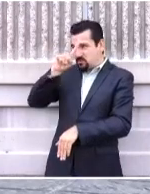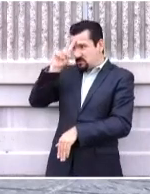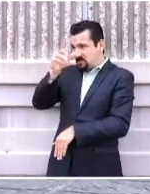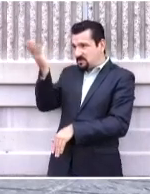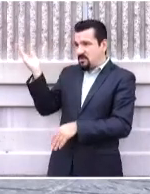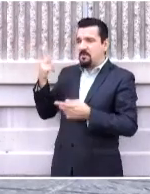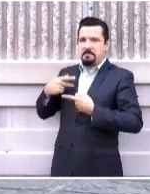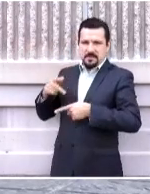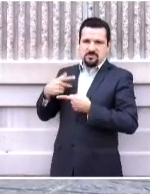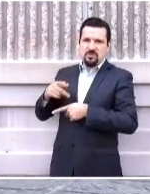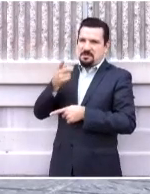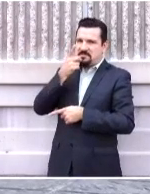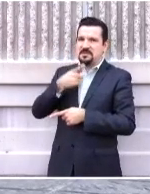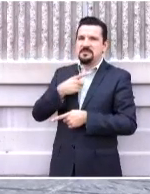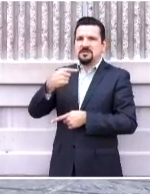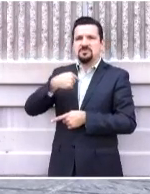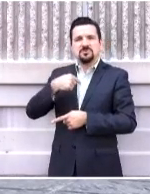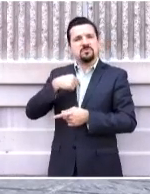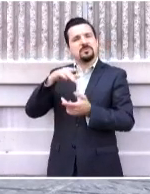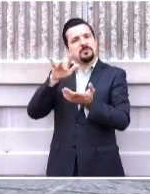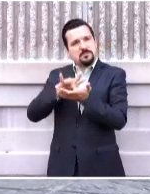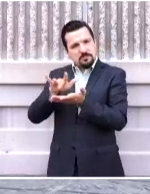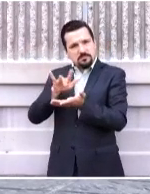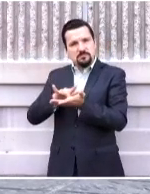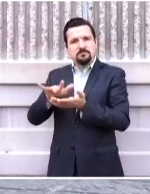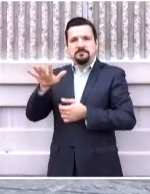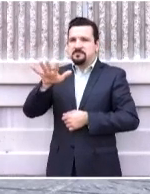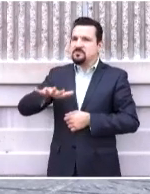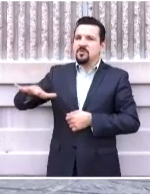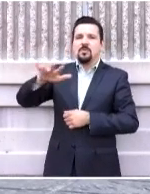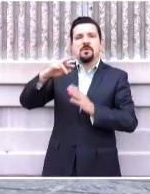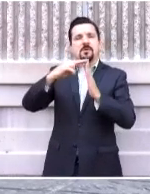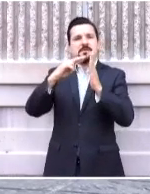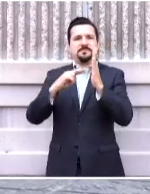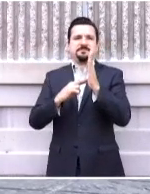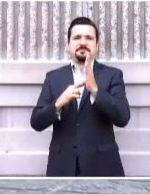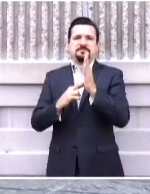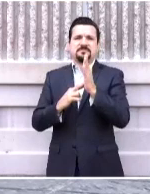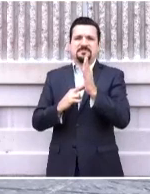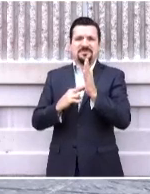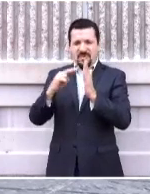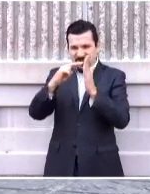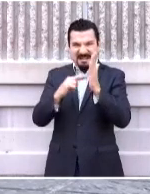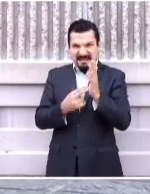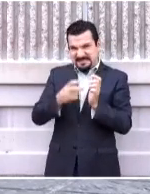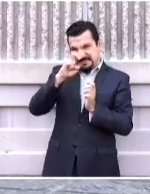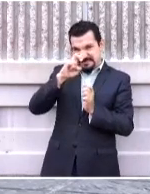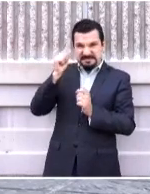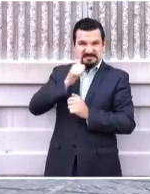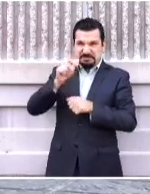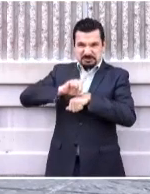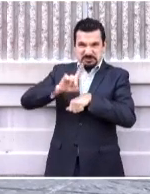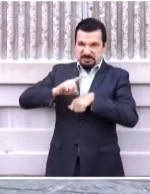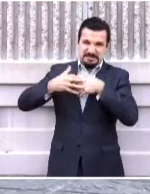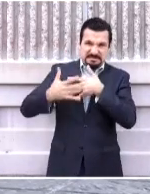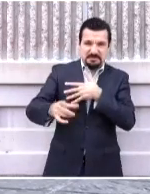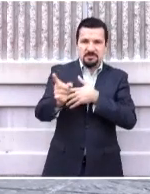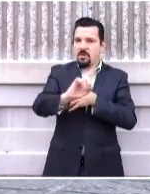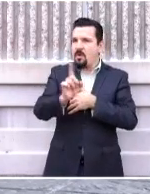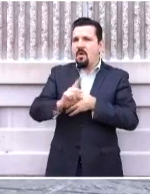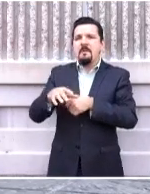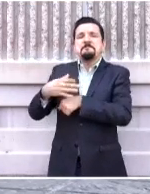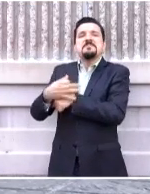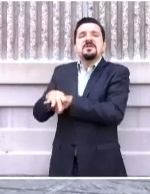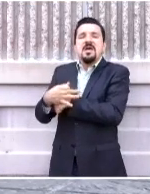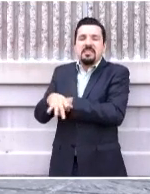gobierno lo apoyo. Recuerden que todas estas medidas no son para siempre, son temporales.